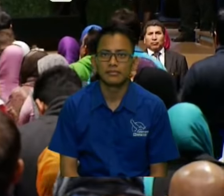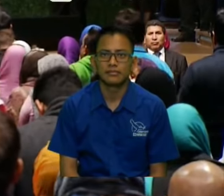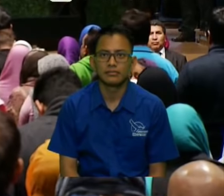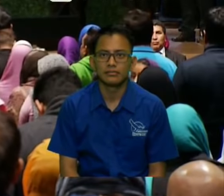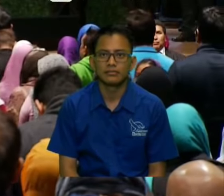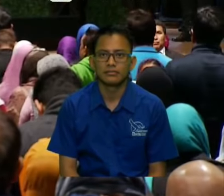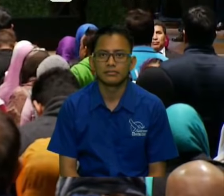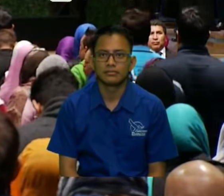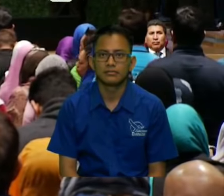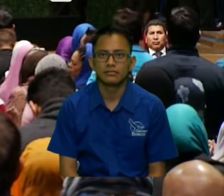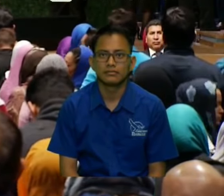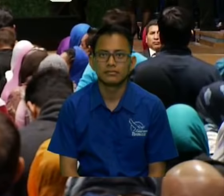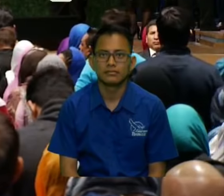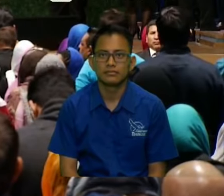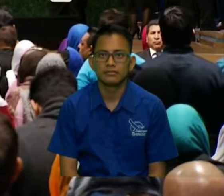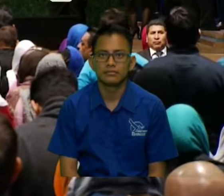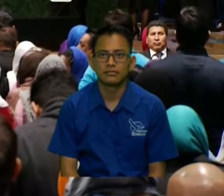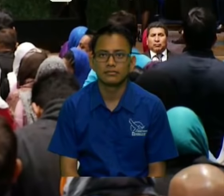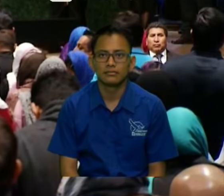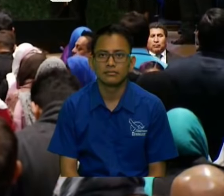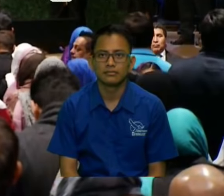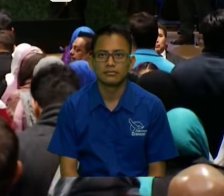Démosle gracias.